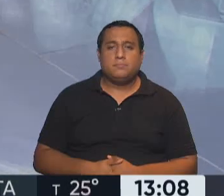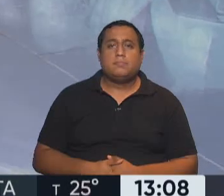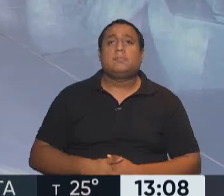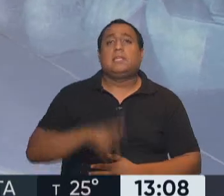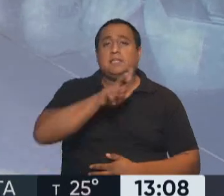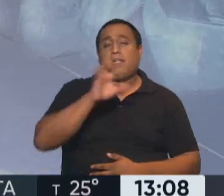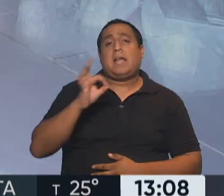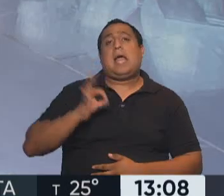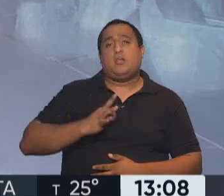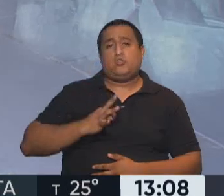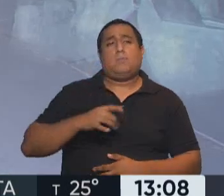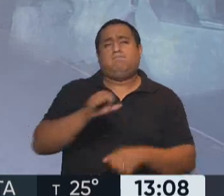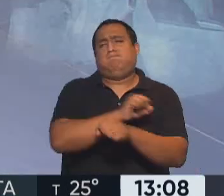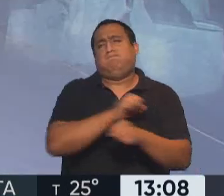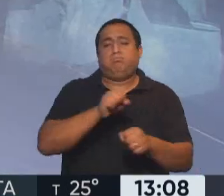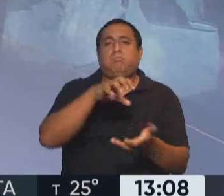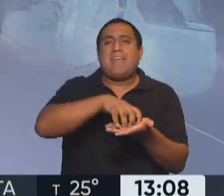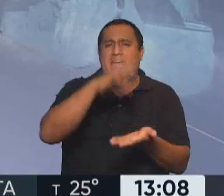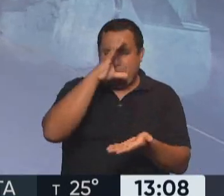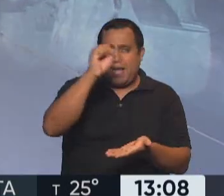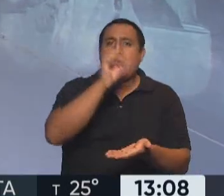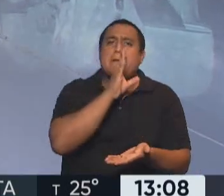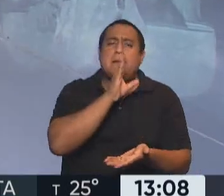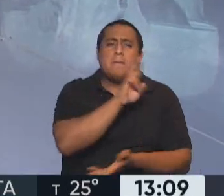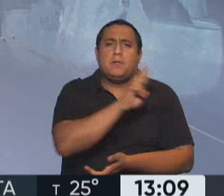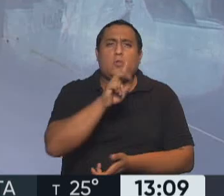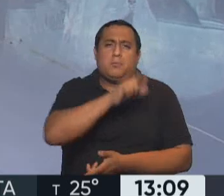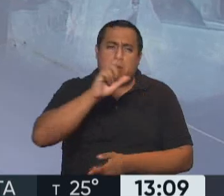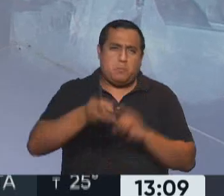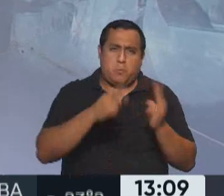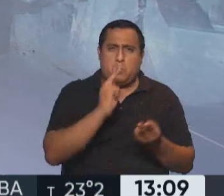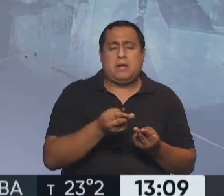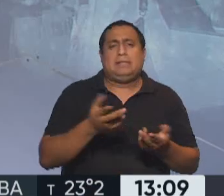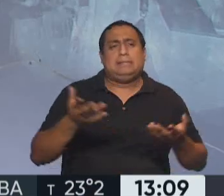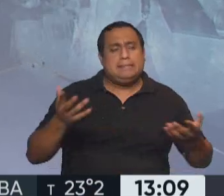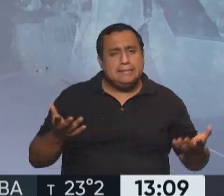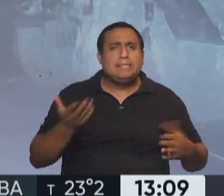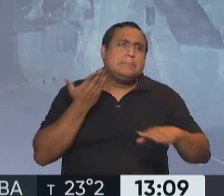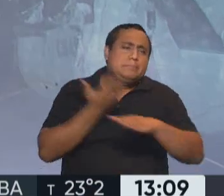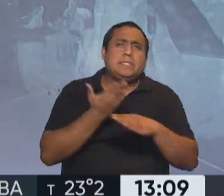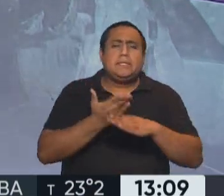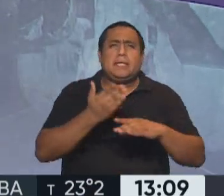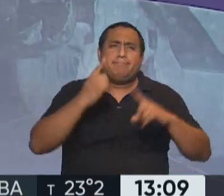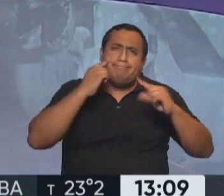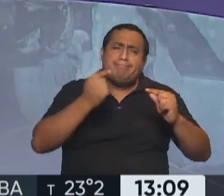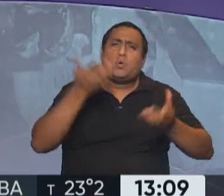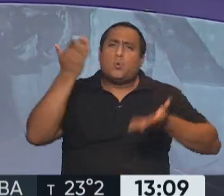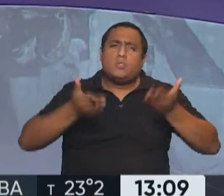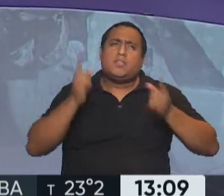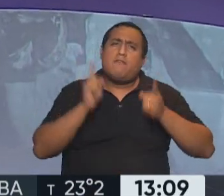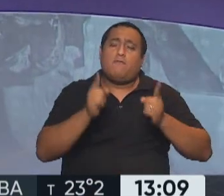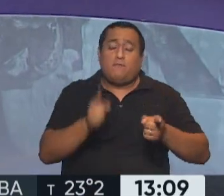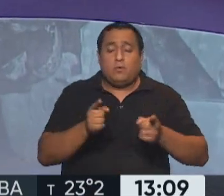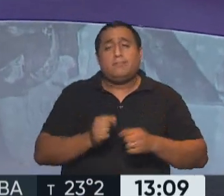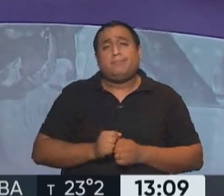30 años del atentado a la Embajada de Israel, 22 víctimas fatales y el permanente reclamo de justicia. Y hacia ahí vamos